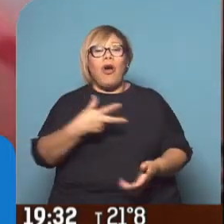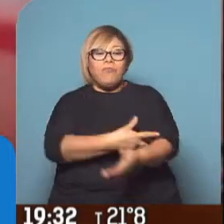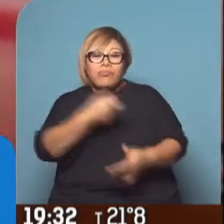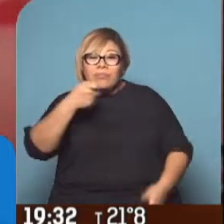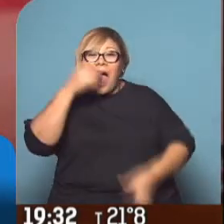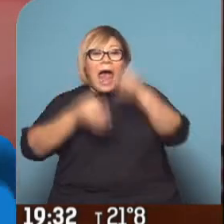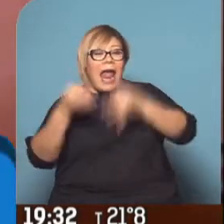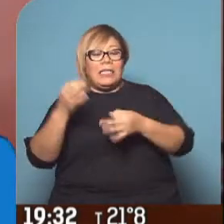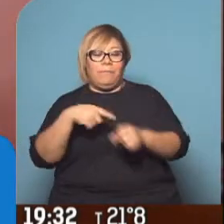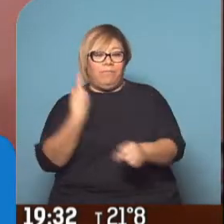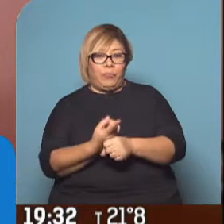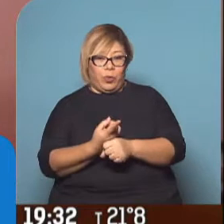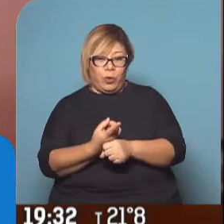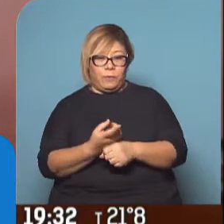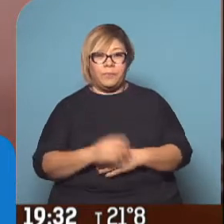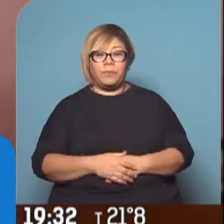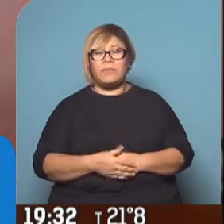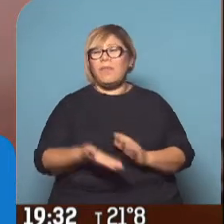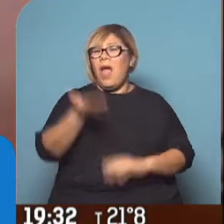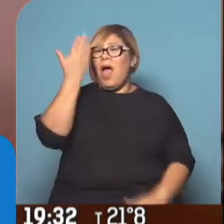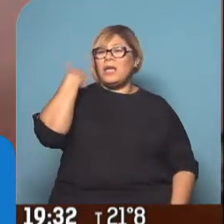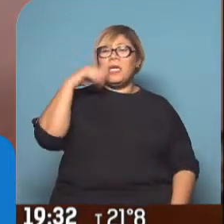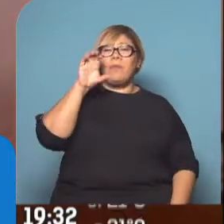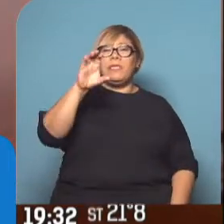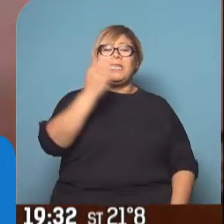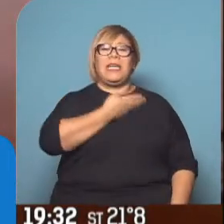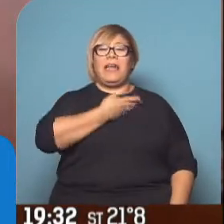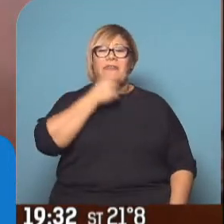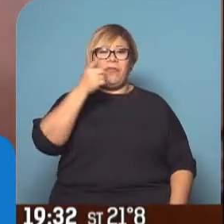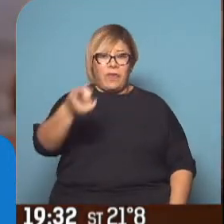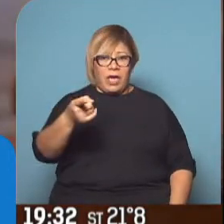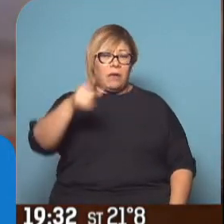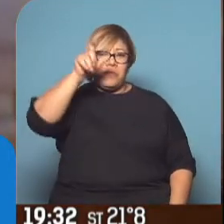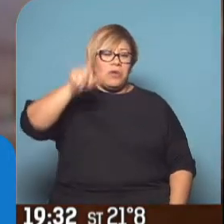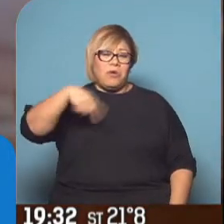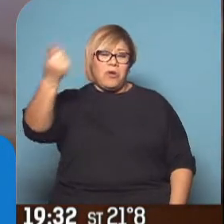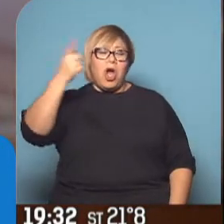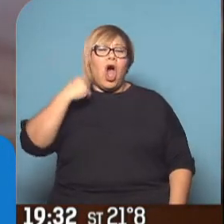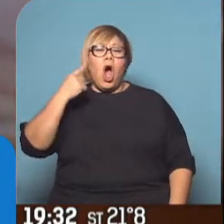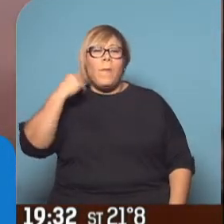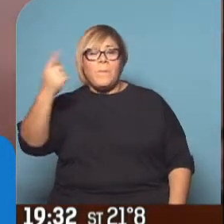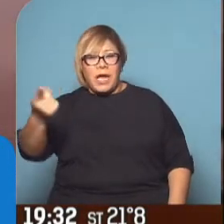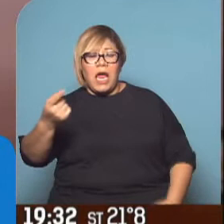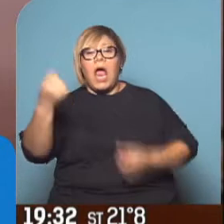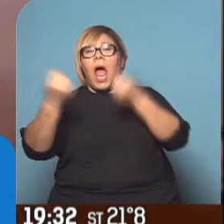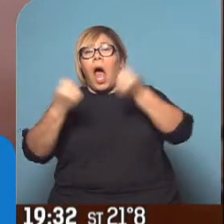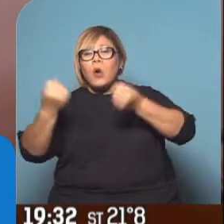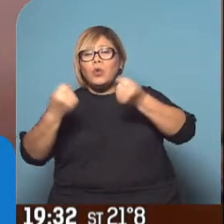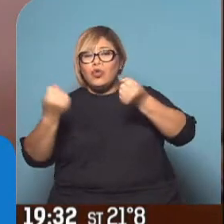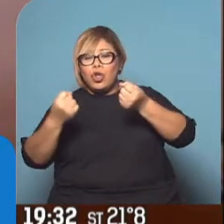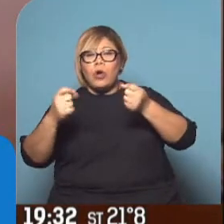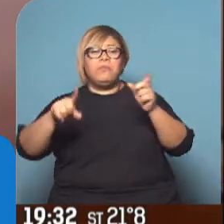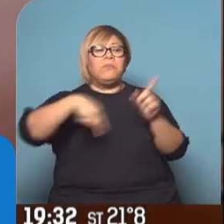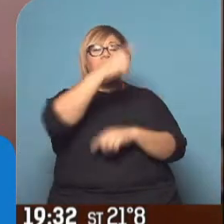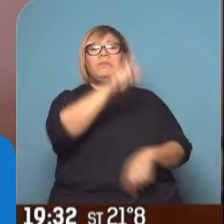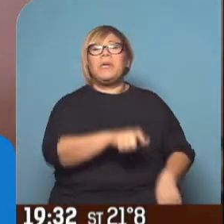en Santa Fe o antes de ayer en Santa Fe hubo un hombre que luego de asesinar con un auto a un chico salió y en la